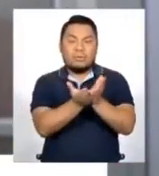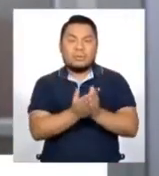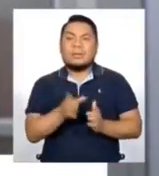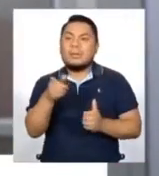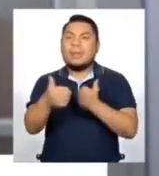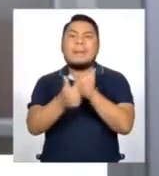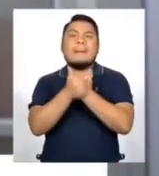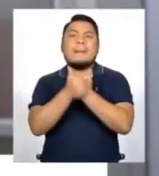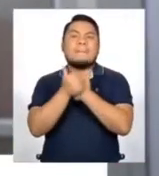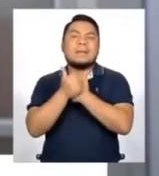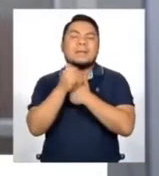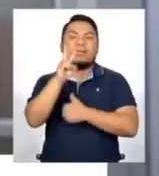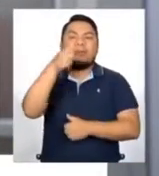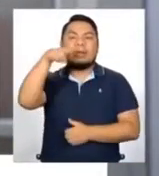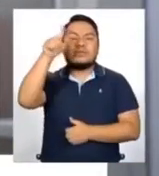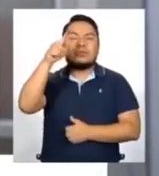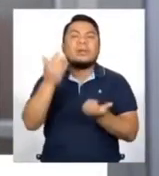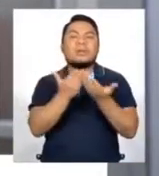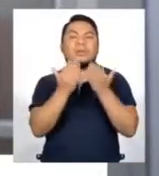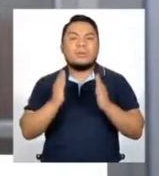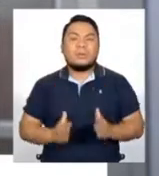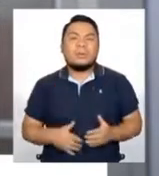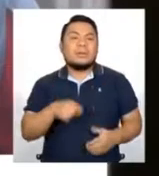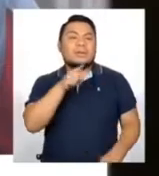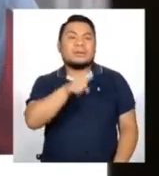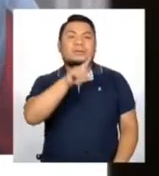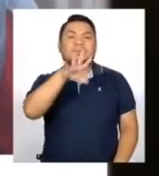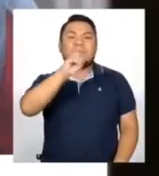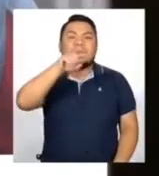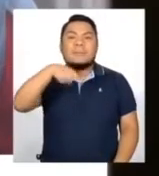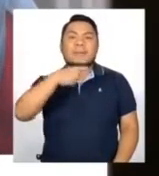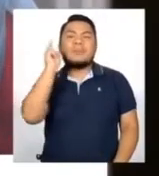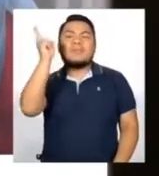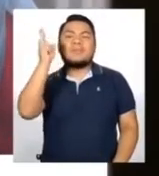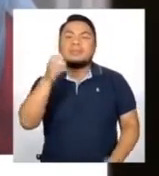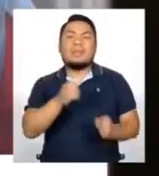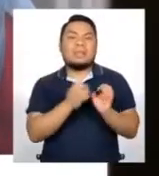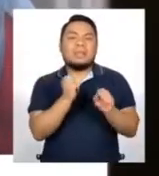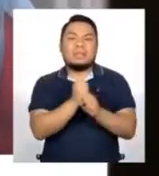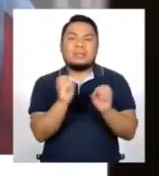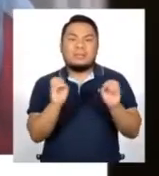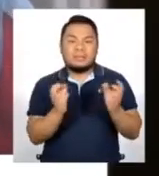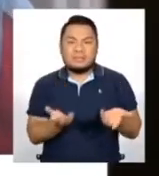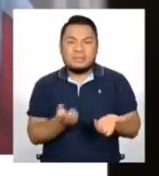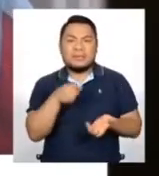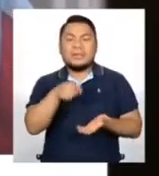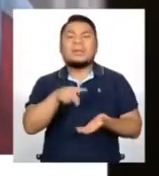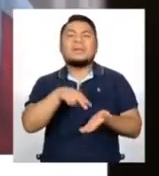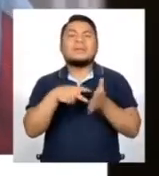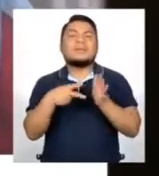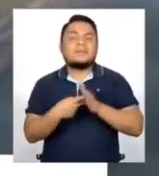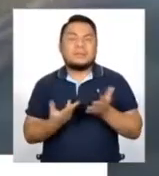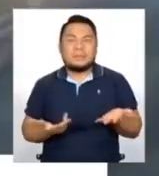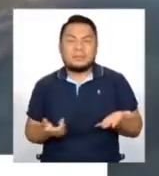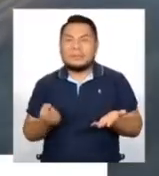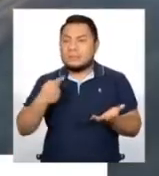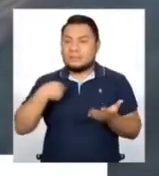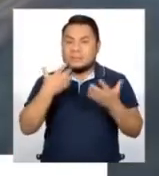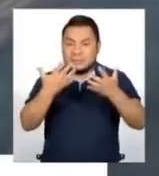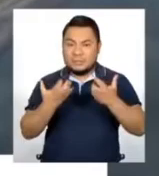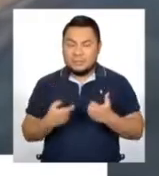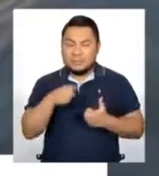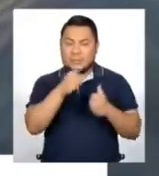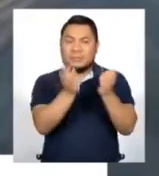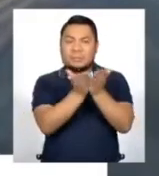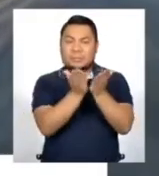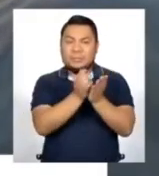alumnos que pueden quedar sin colegio y 150.000 profesores sin trabajo. ¿Esto qué significa? Que si queremos que la escuela